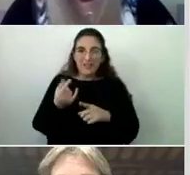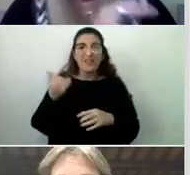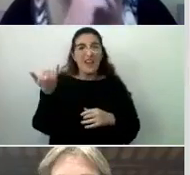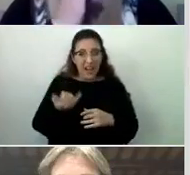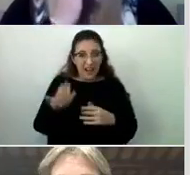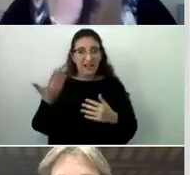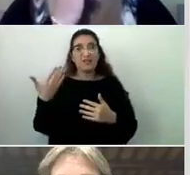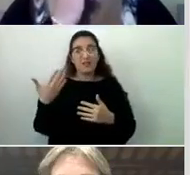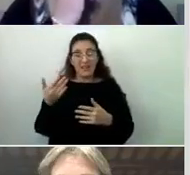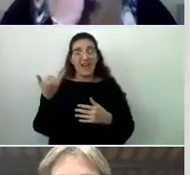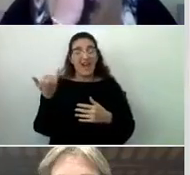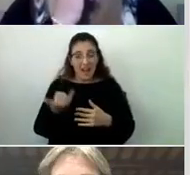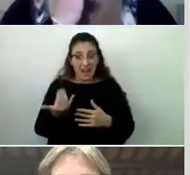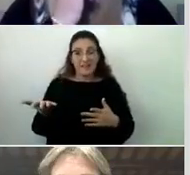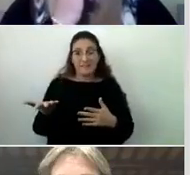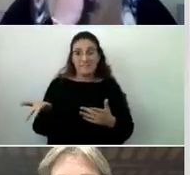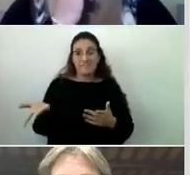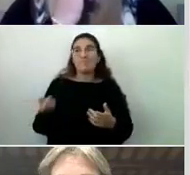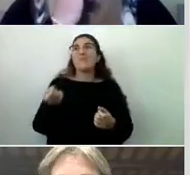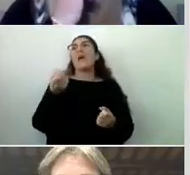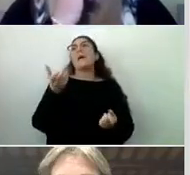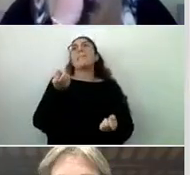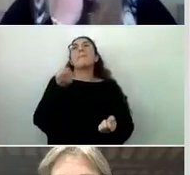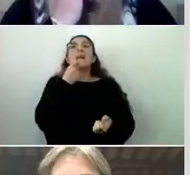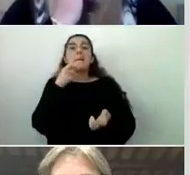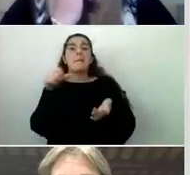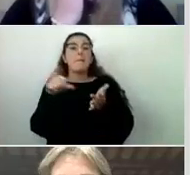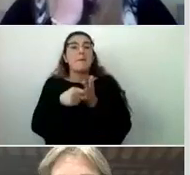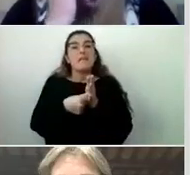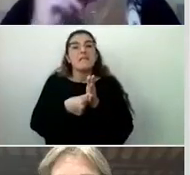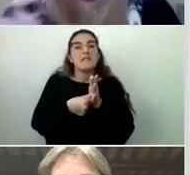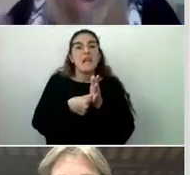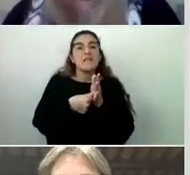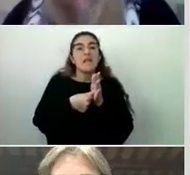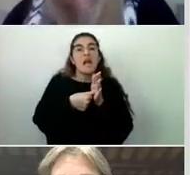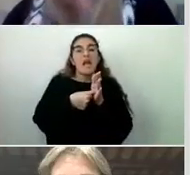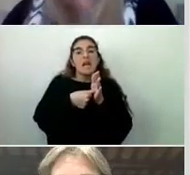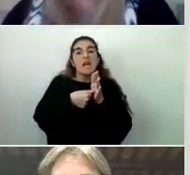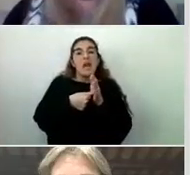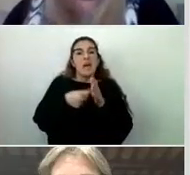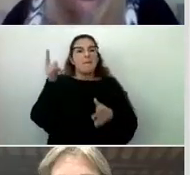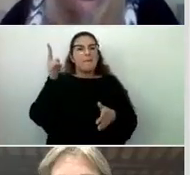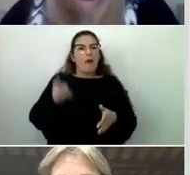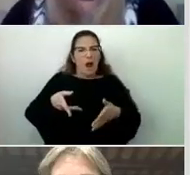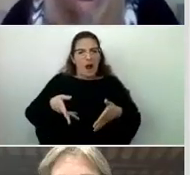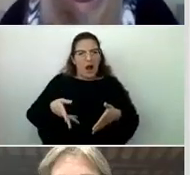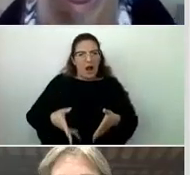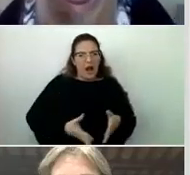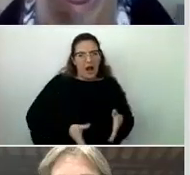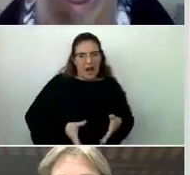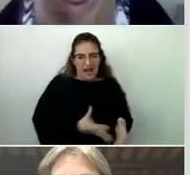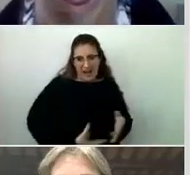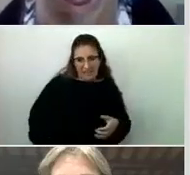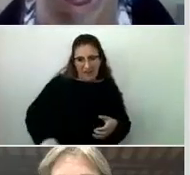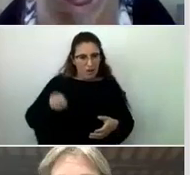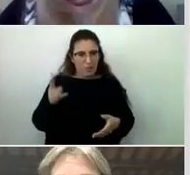cuando hay países que dicen que está prohibido el aborto porque se considera que hay una vida, pero solamente